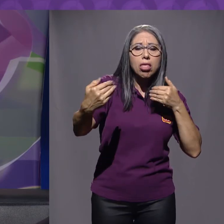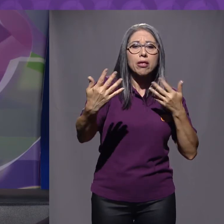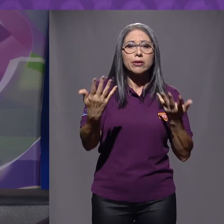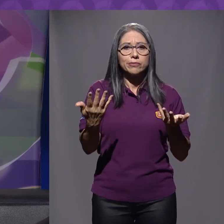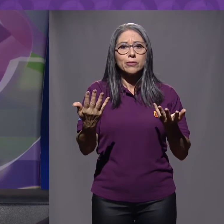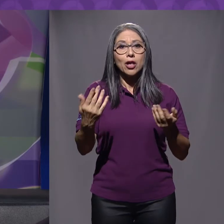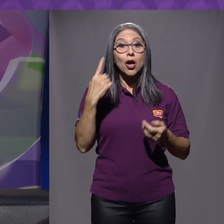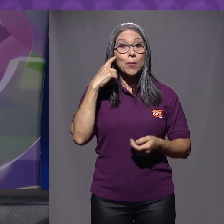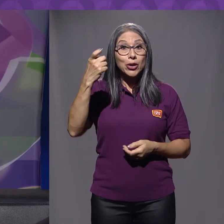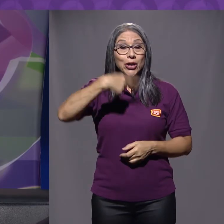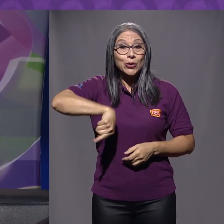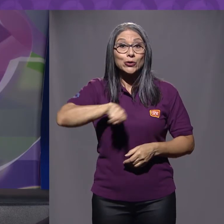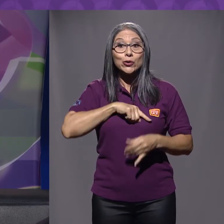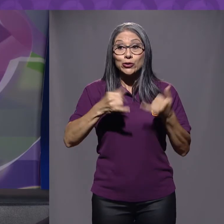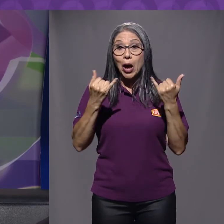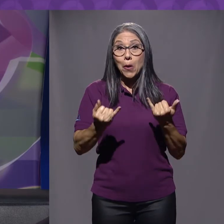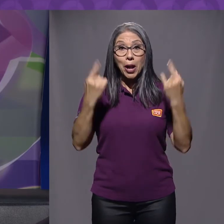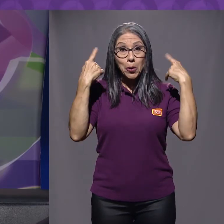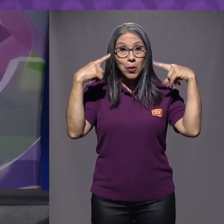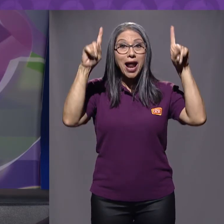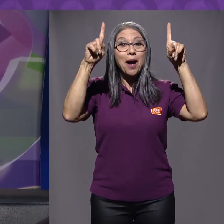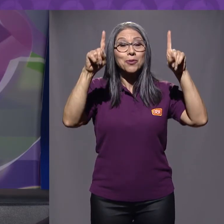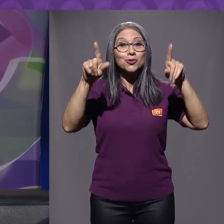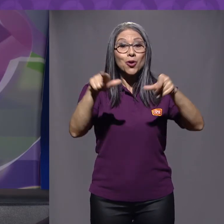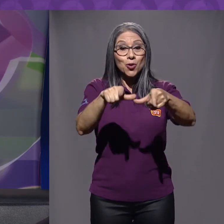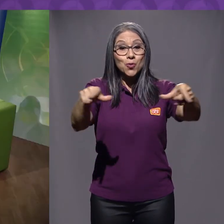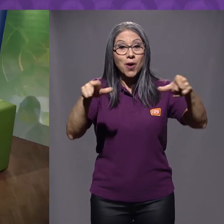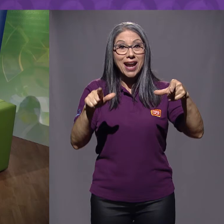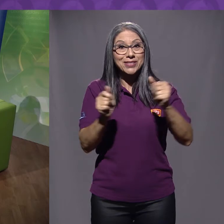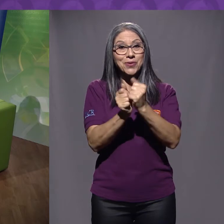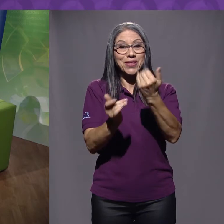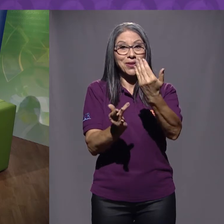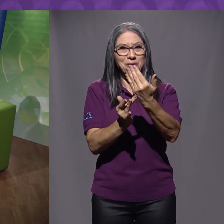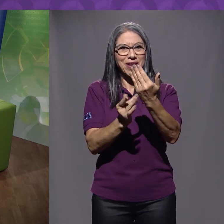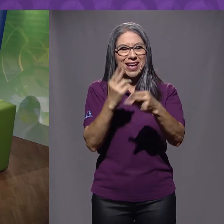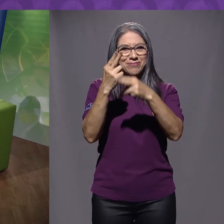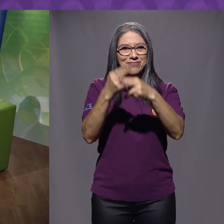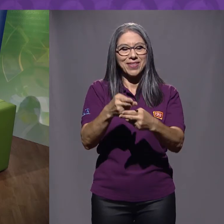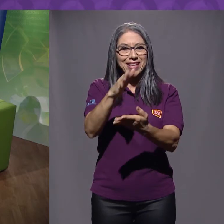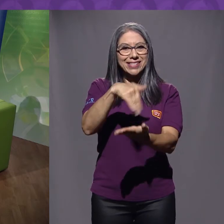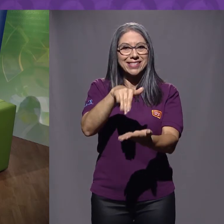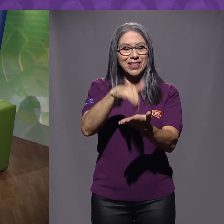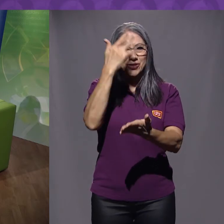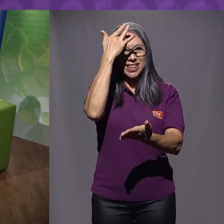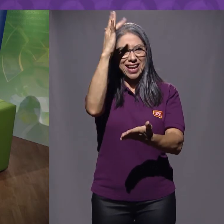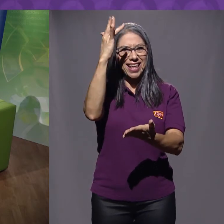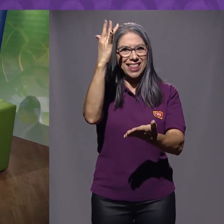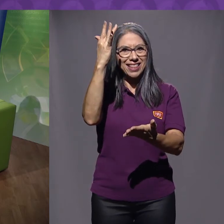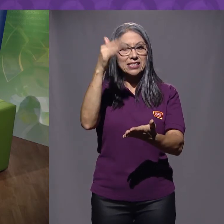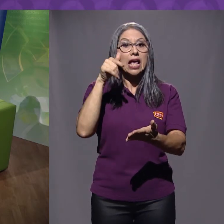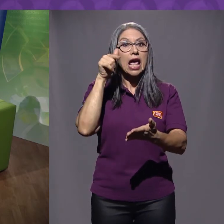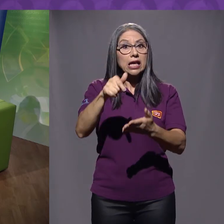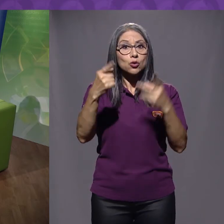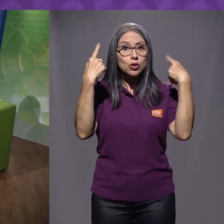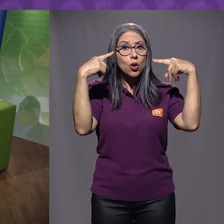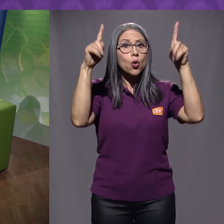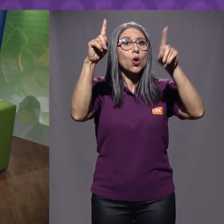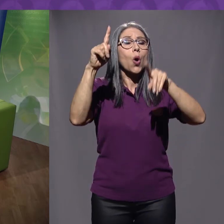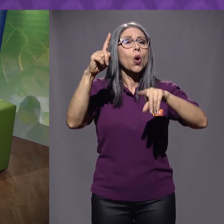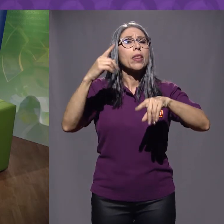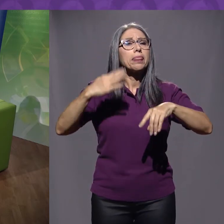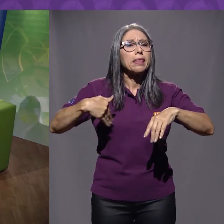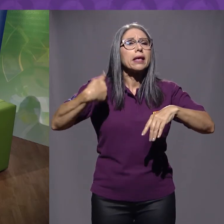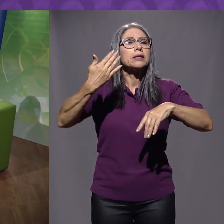poder lograr esos centros, por ejemplo, inteligentes, había pasado ya un tiempo prudencial y